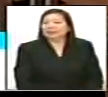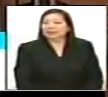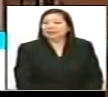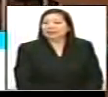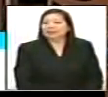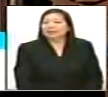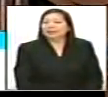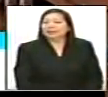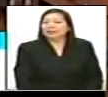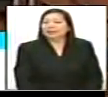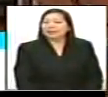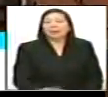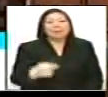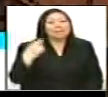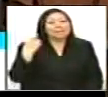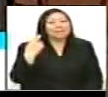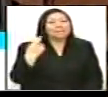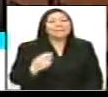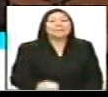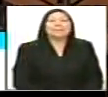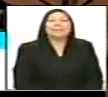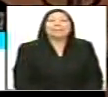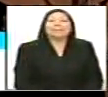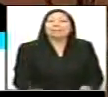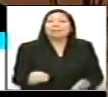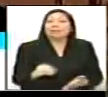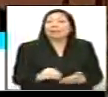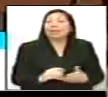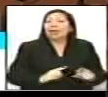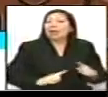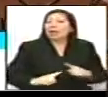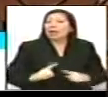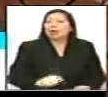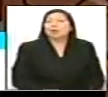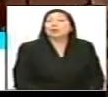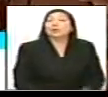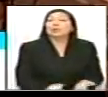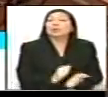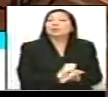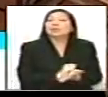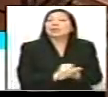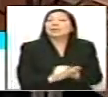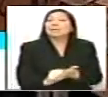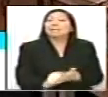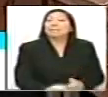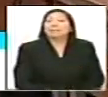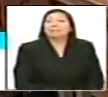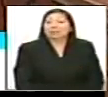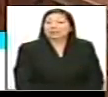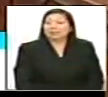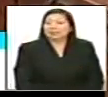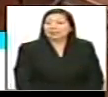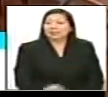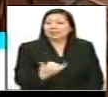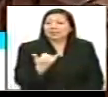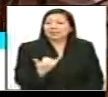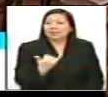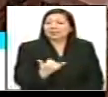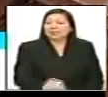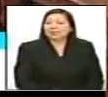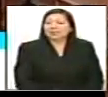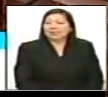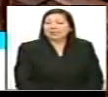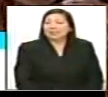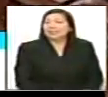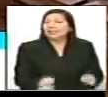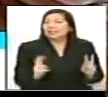la política que se han planteado hace algunos meses. Voy a referirme ahora